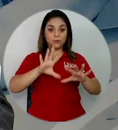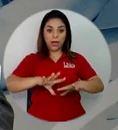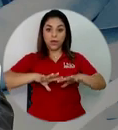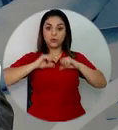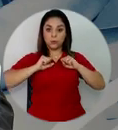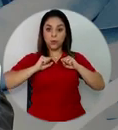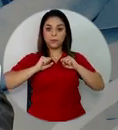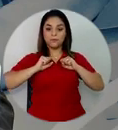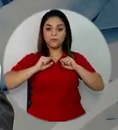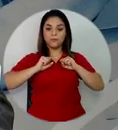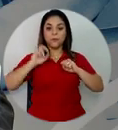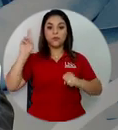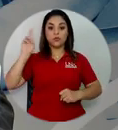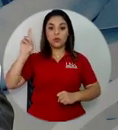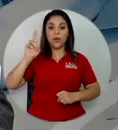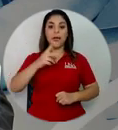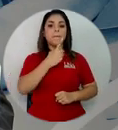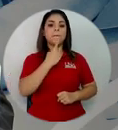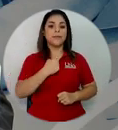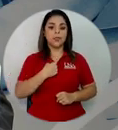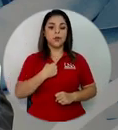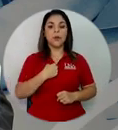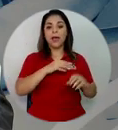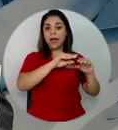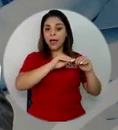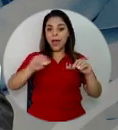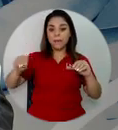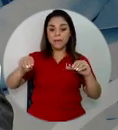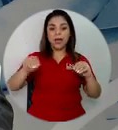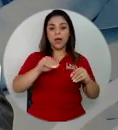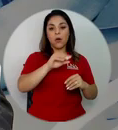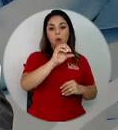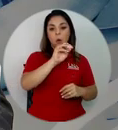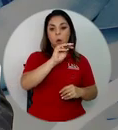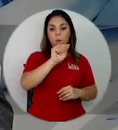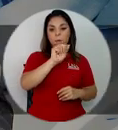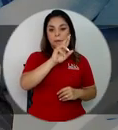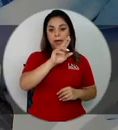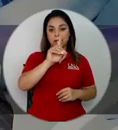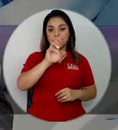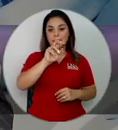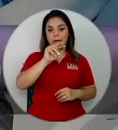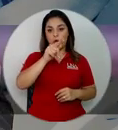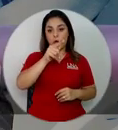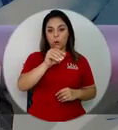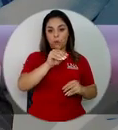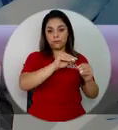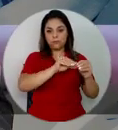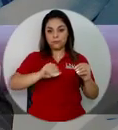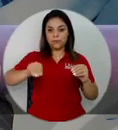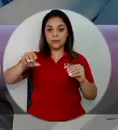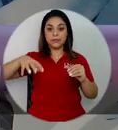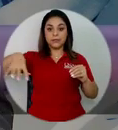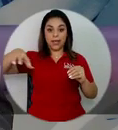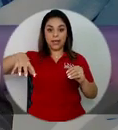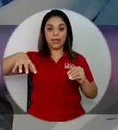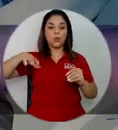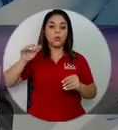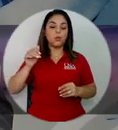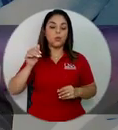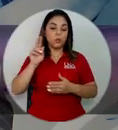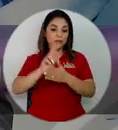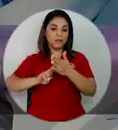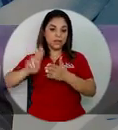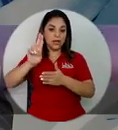y me planteó que me viniera del campus Omar Dengo a la sede interuniversitaria, yo conocía un poco